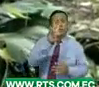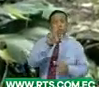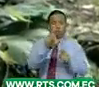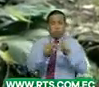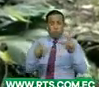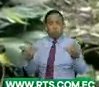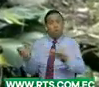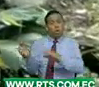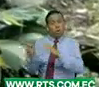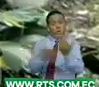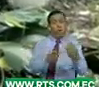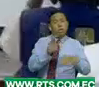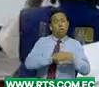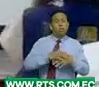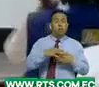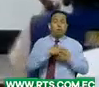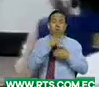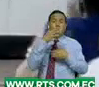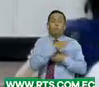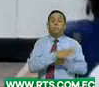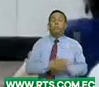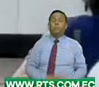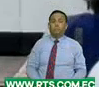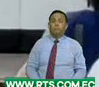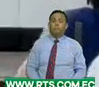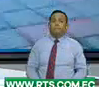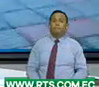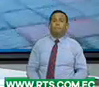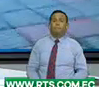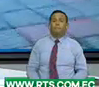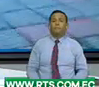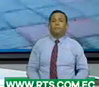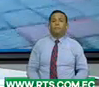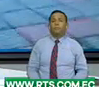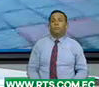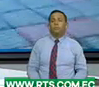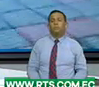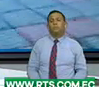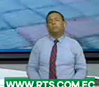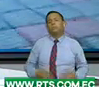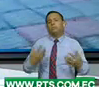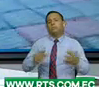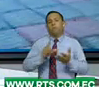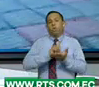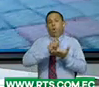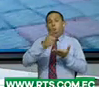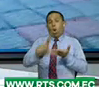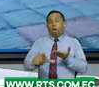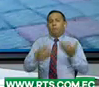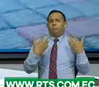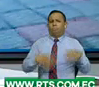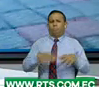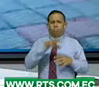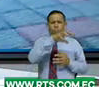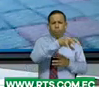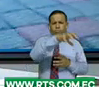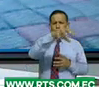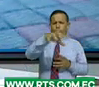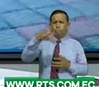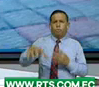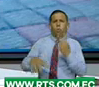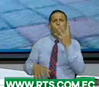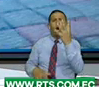muerto por coronavirus informó anabel berlín mientras que en loja cuatro cantones más se vuelven a semáforo rojo